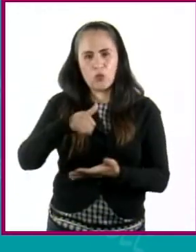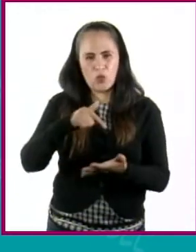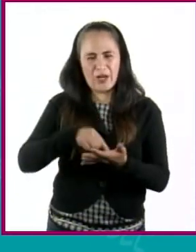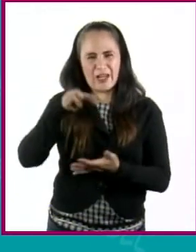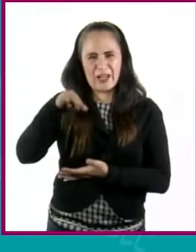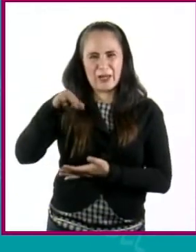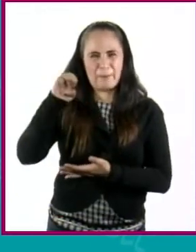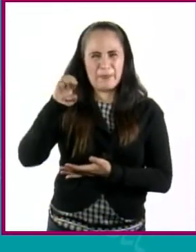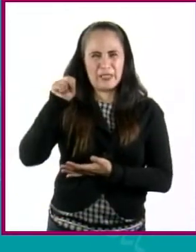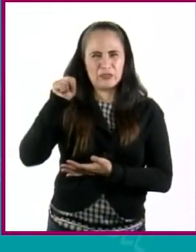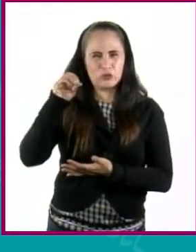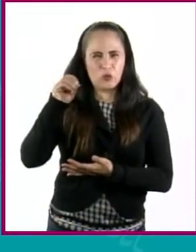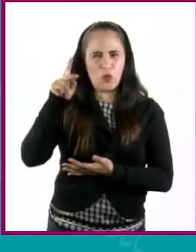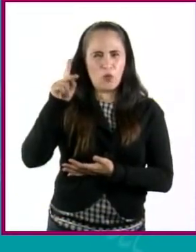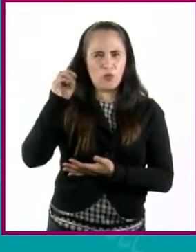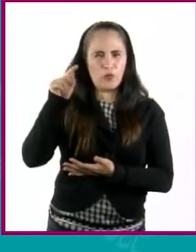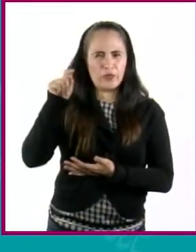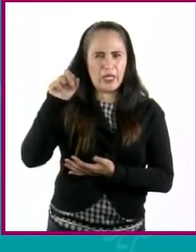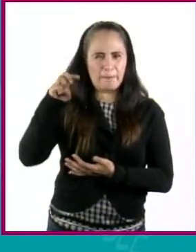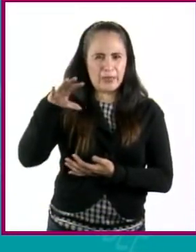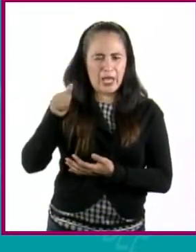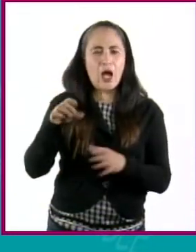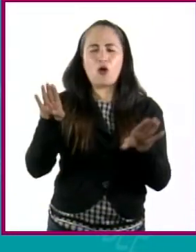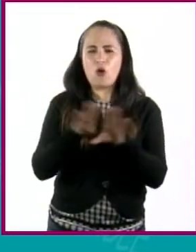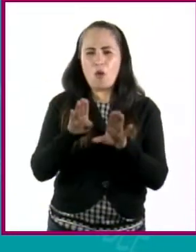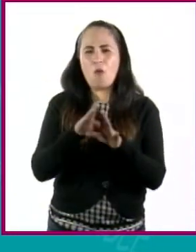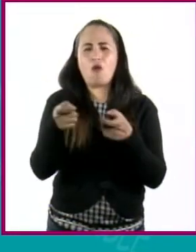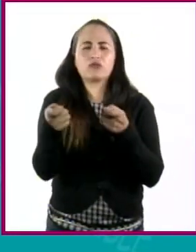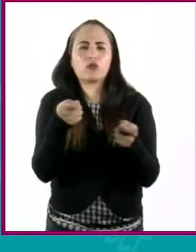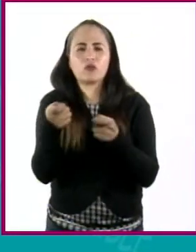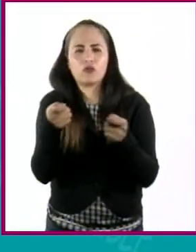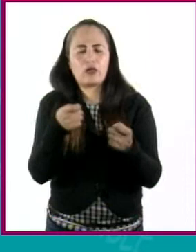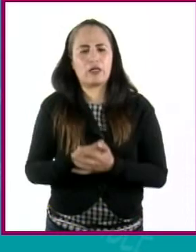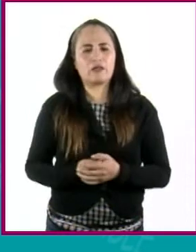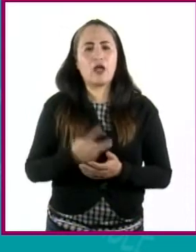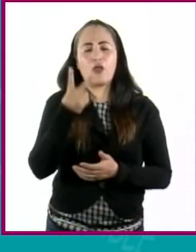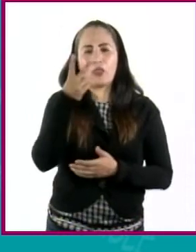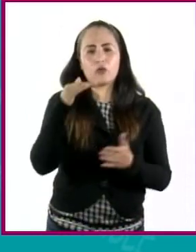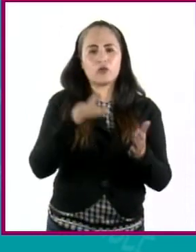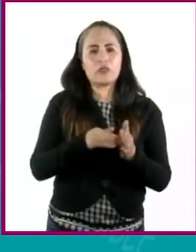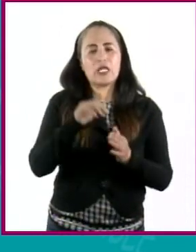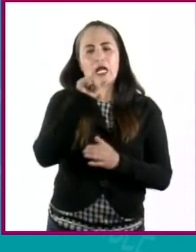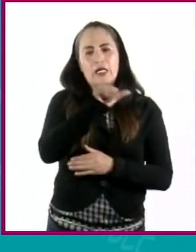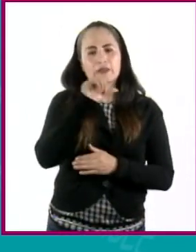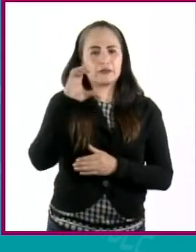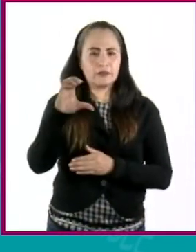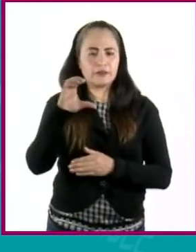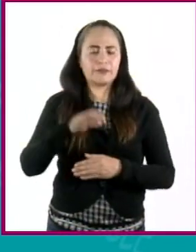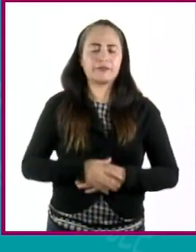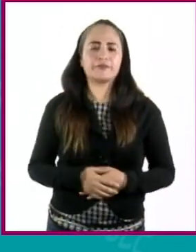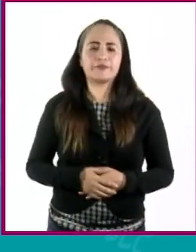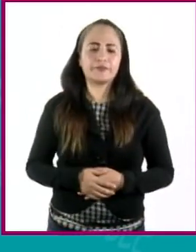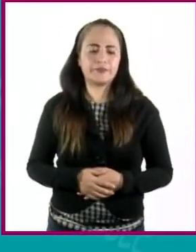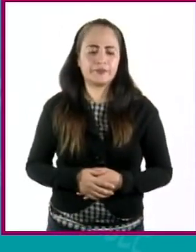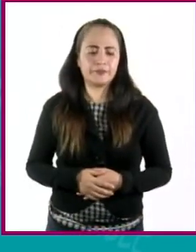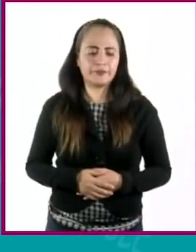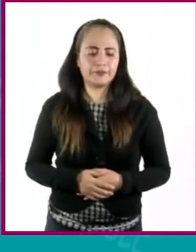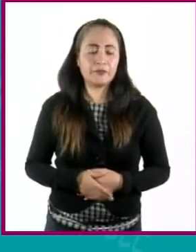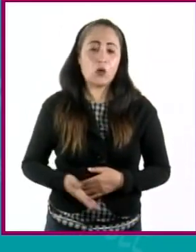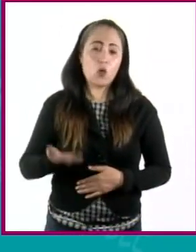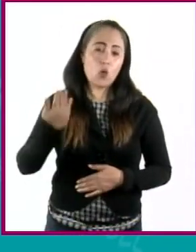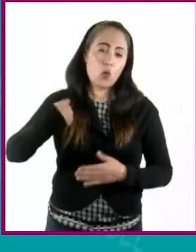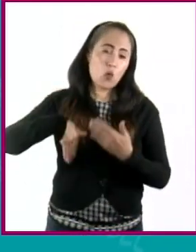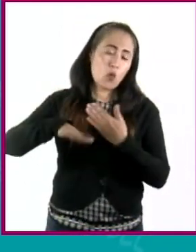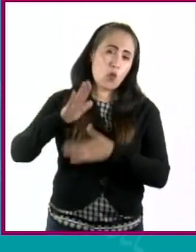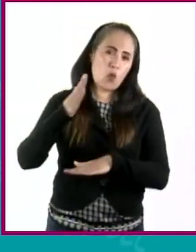donde legislaban el uso de los intereses compuestos y datan de los 2000 a.C. Desde la antigüedad ha